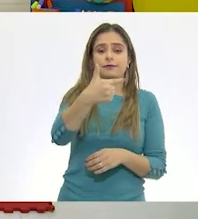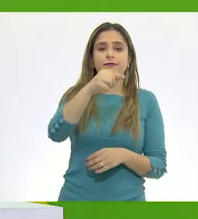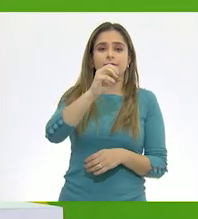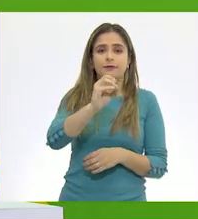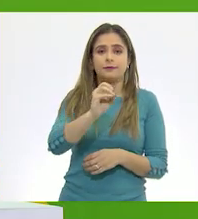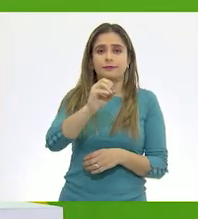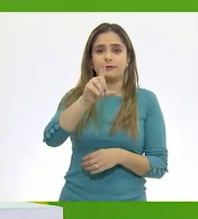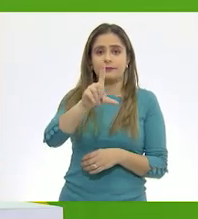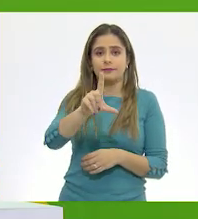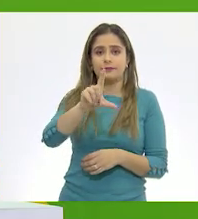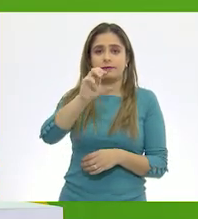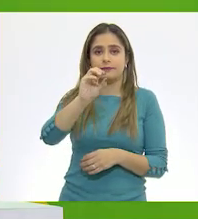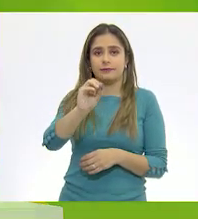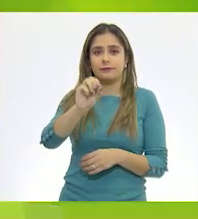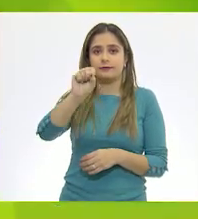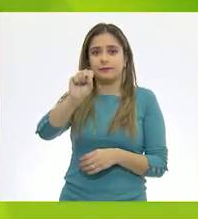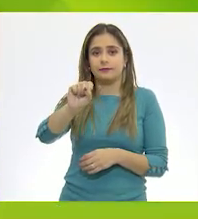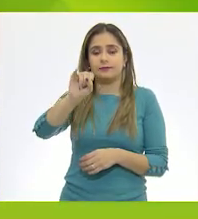golosina.